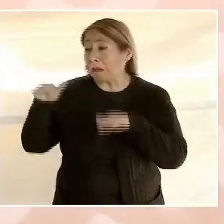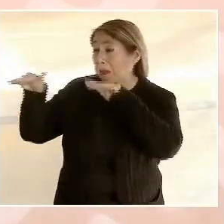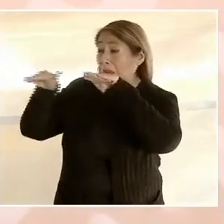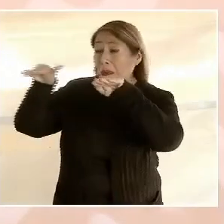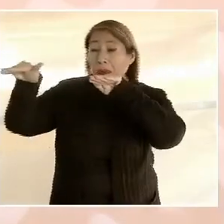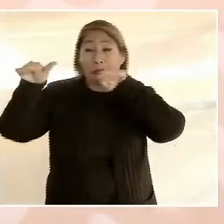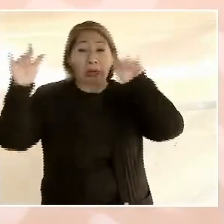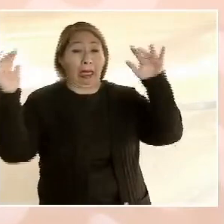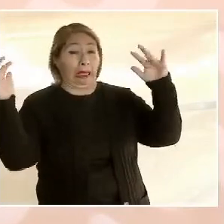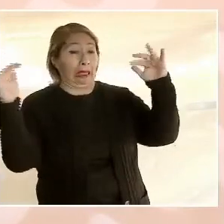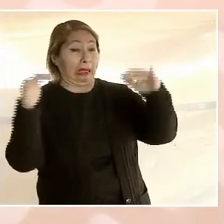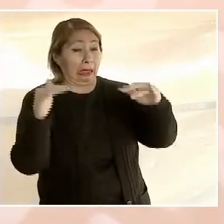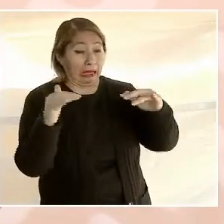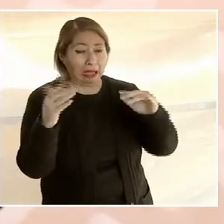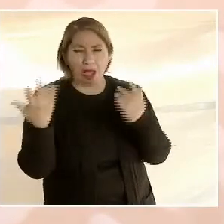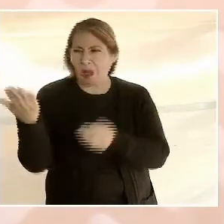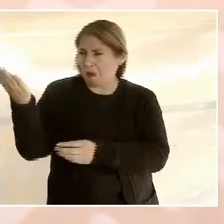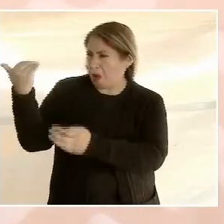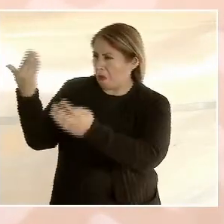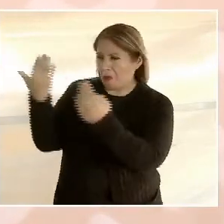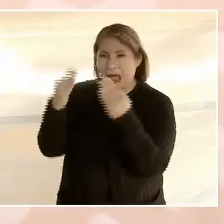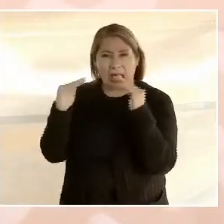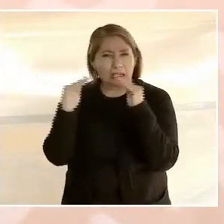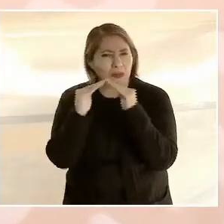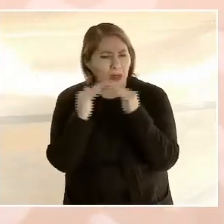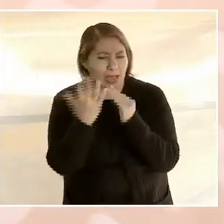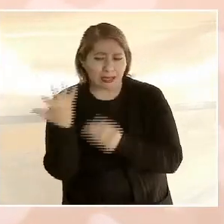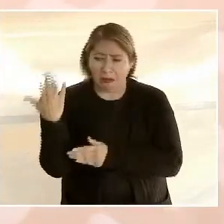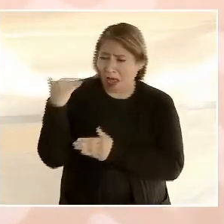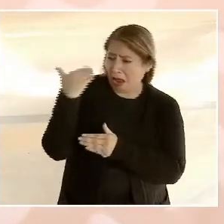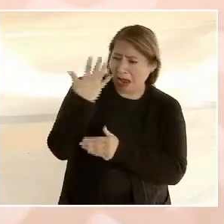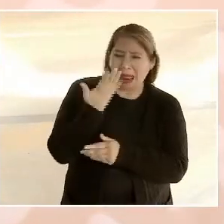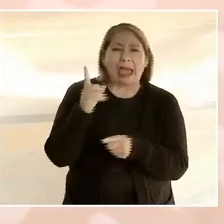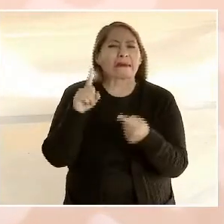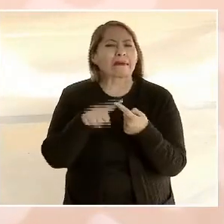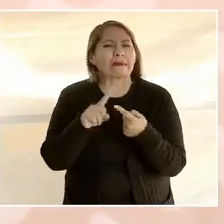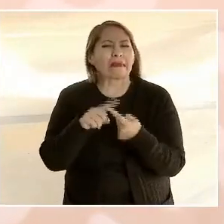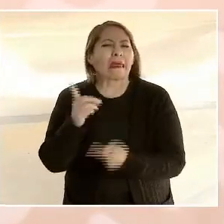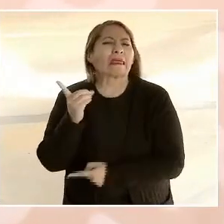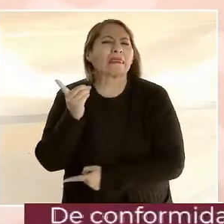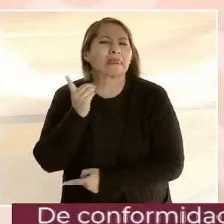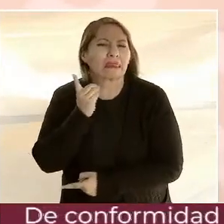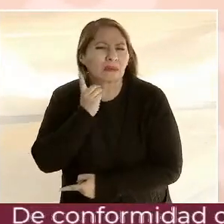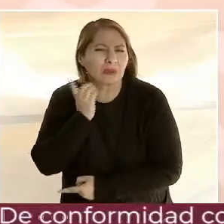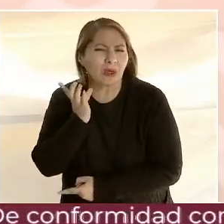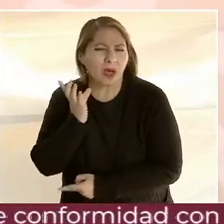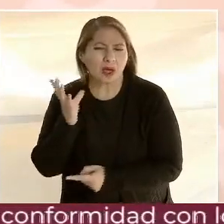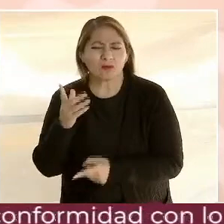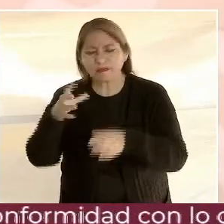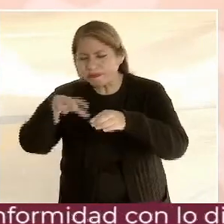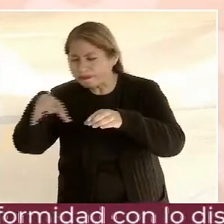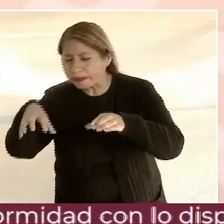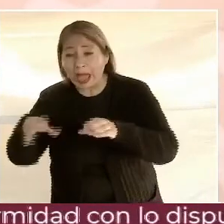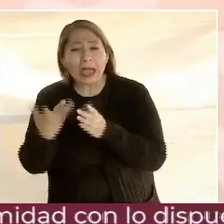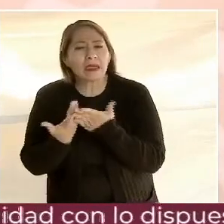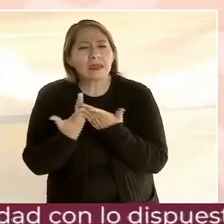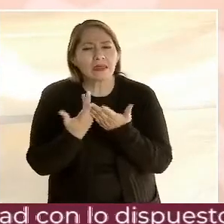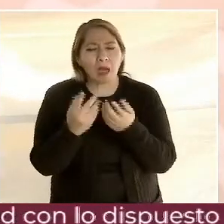convocando a su casa a varios diputados locales y algunos de sus más cercanos